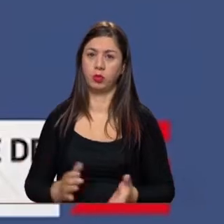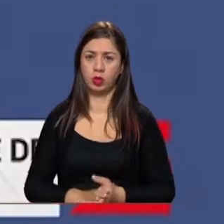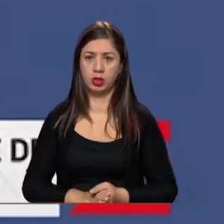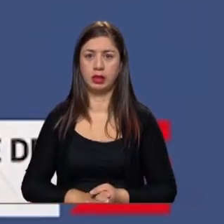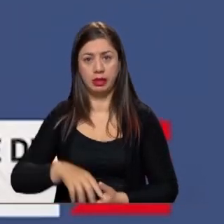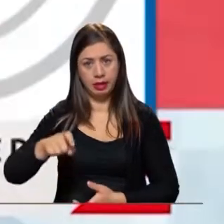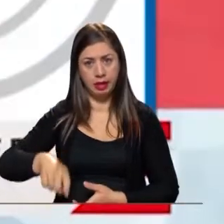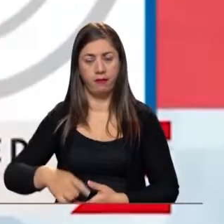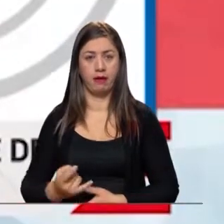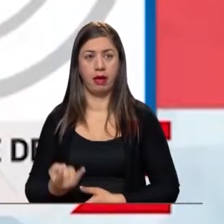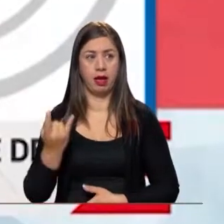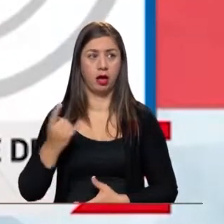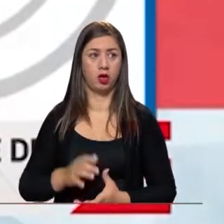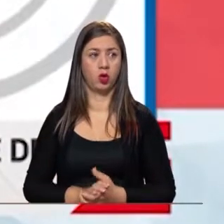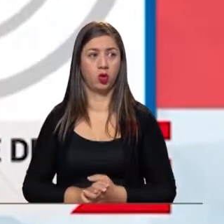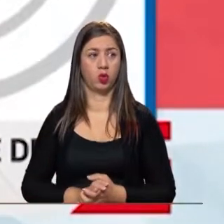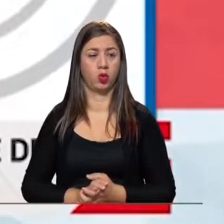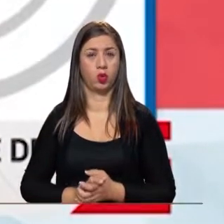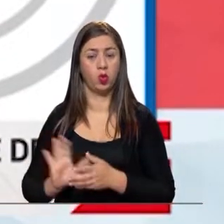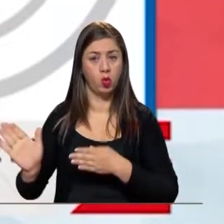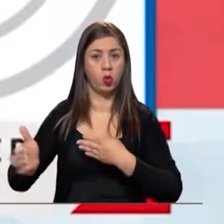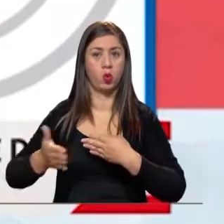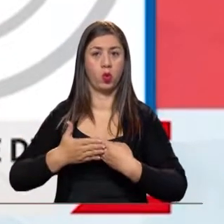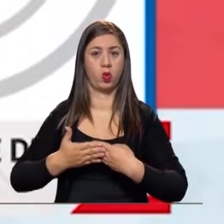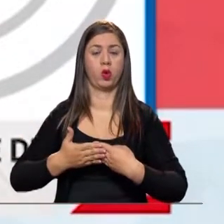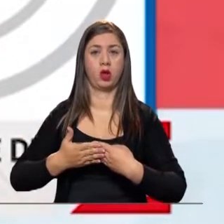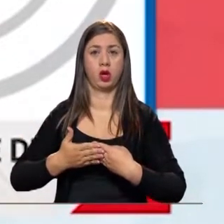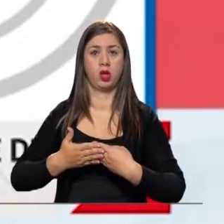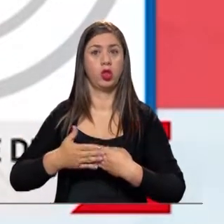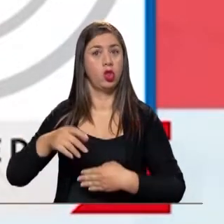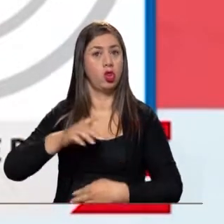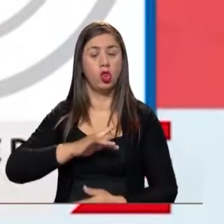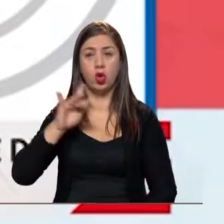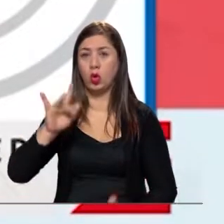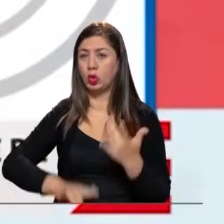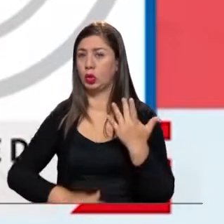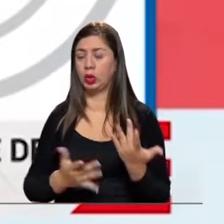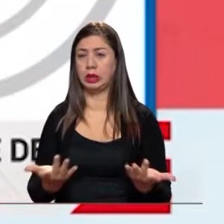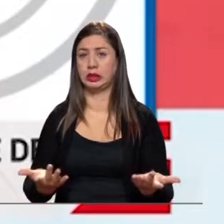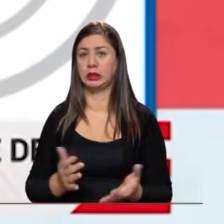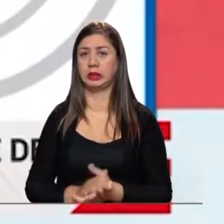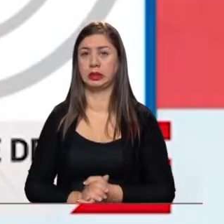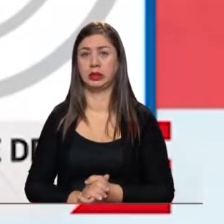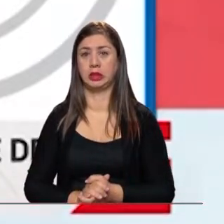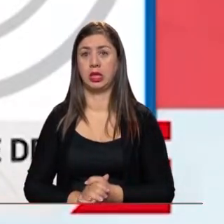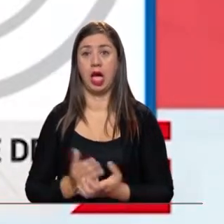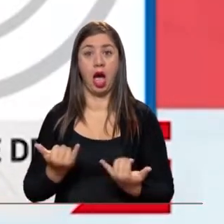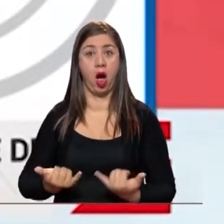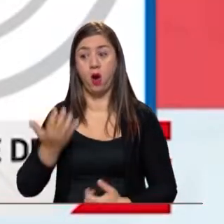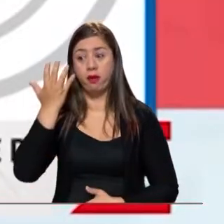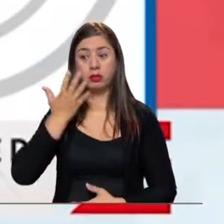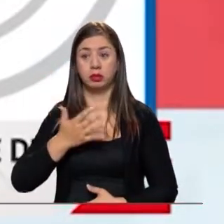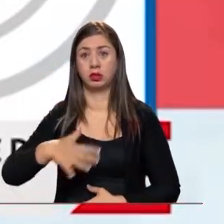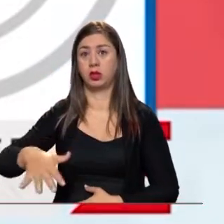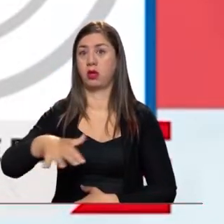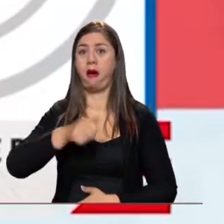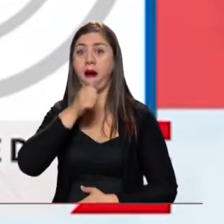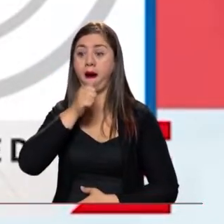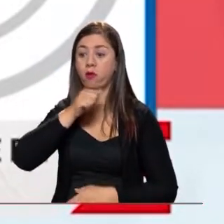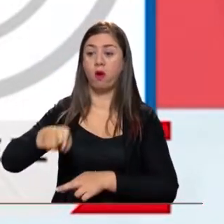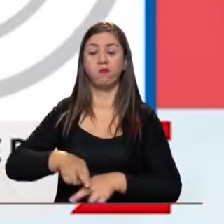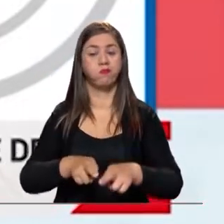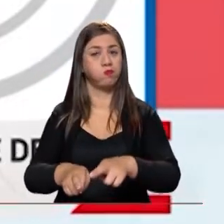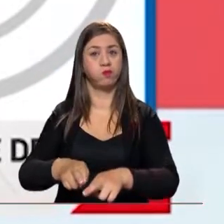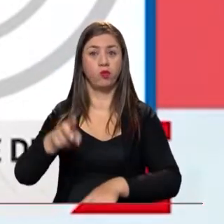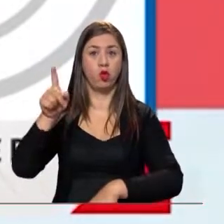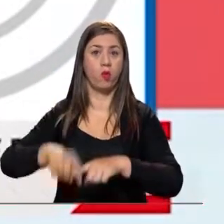de alguna manera se reta, ¿verdad? Lo que se comenta, no es el momento, ni en estos días, estar en un cuerpo de agua.